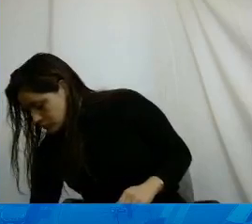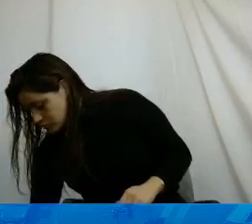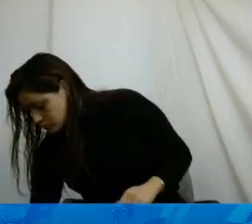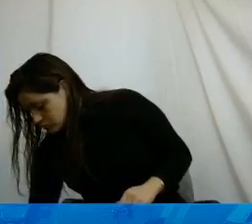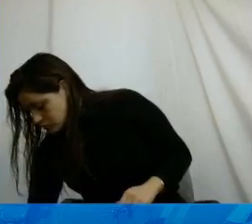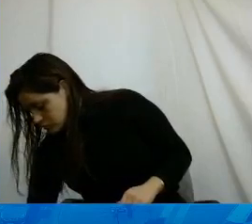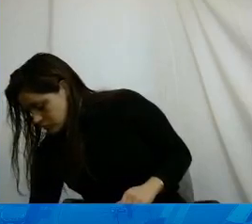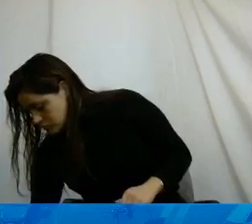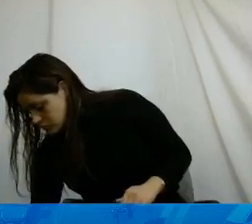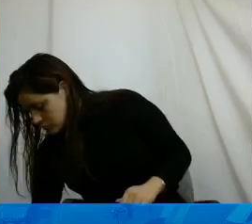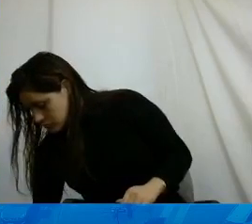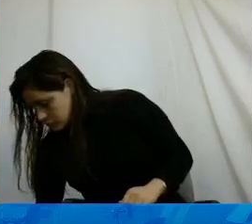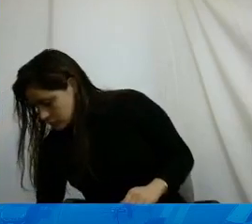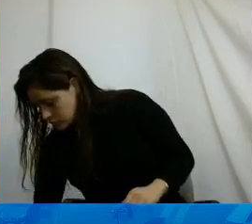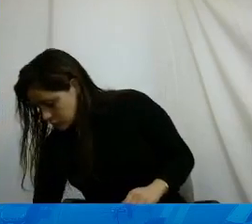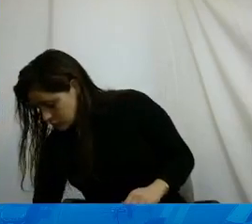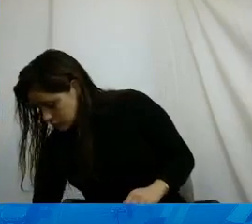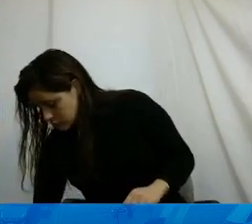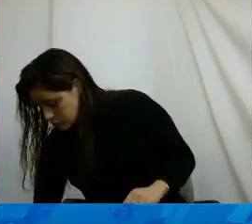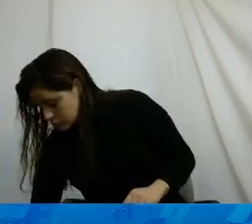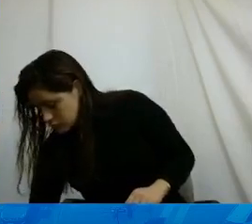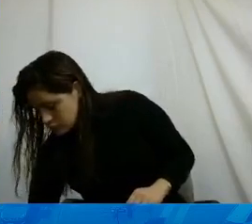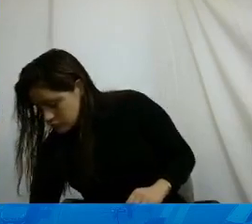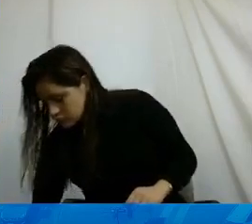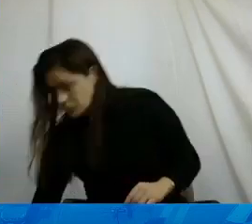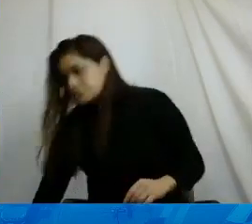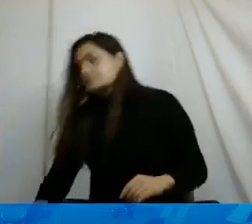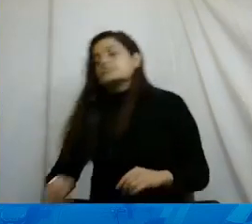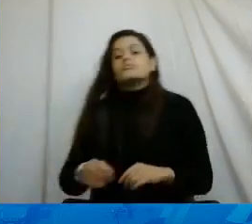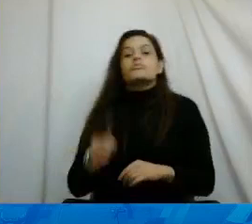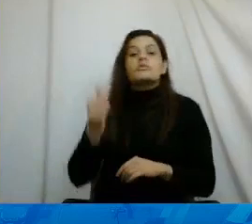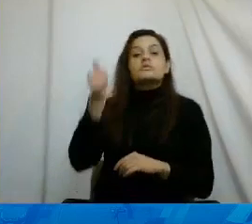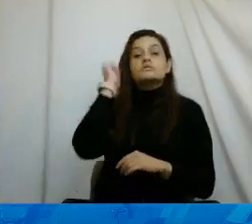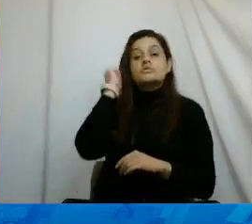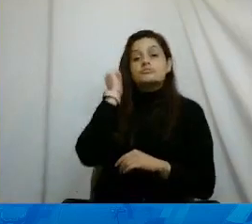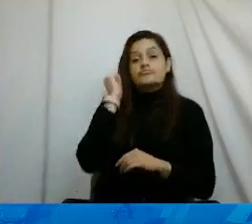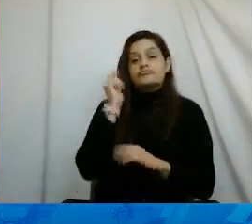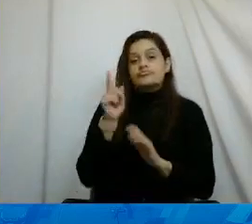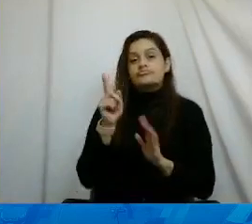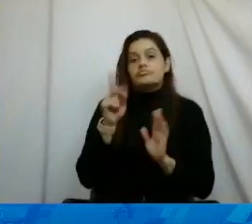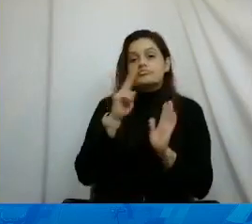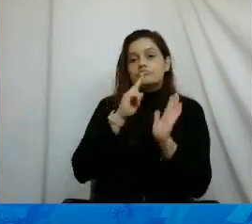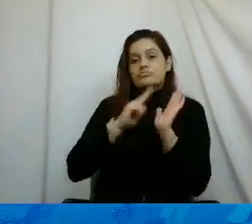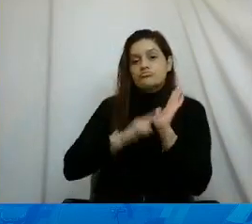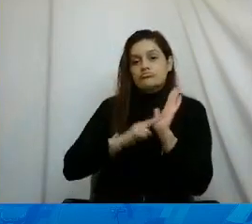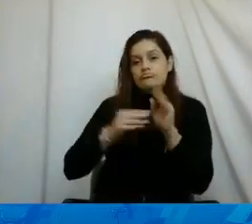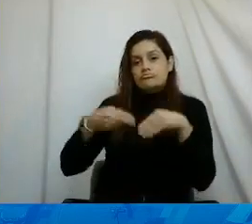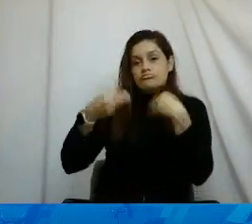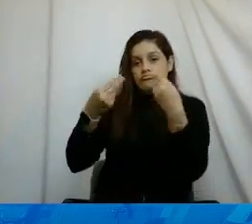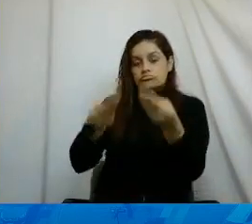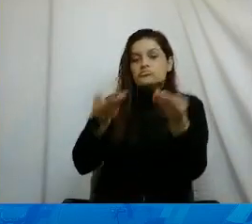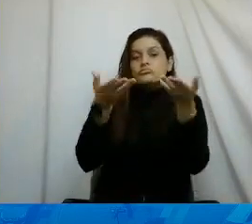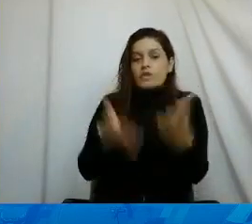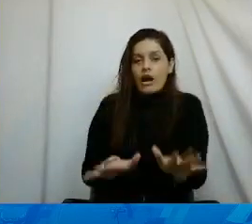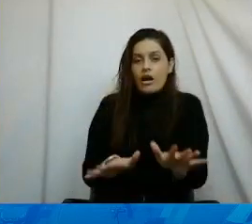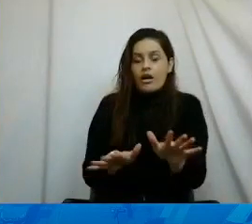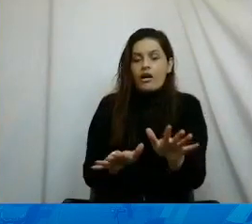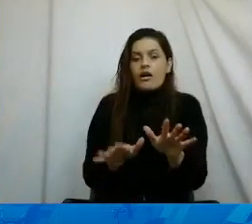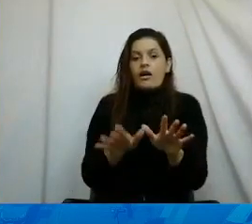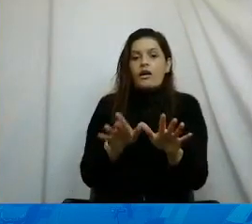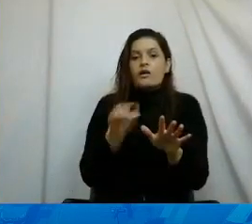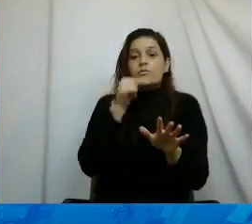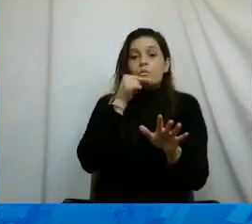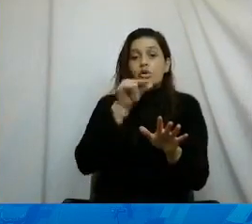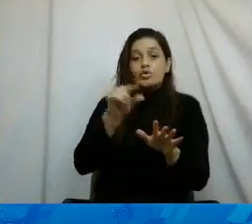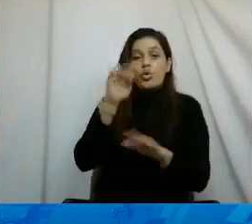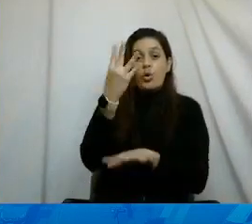va a ser sometida a un plebiscito de salida el 4 de septiembre de